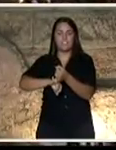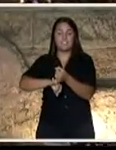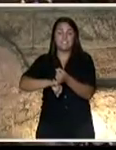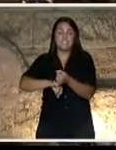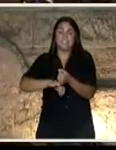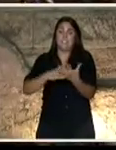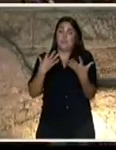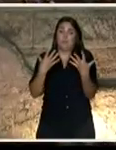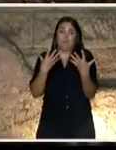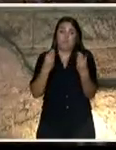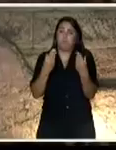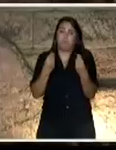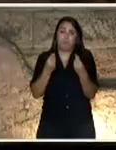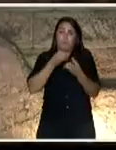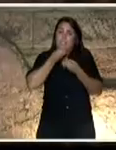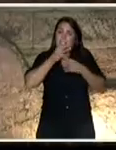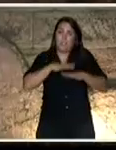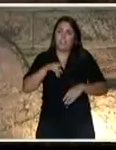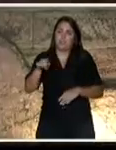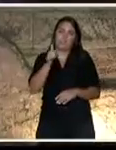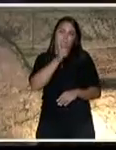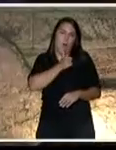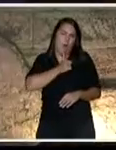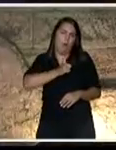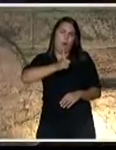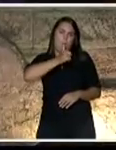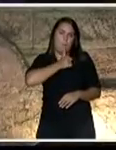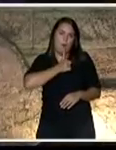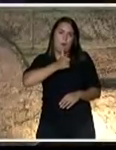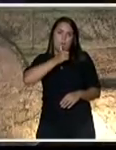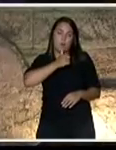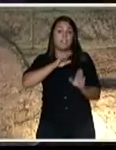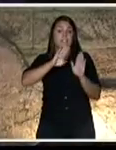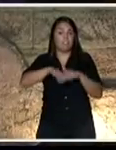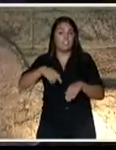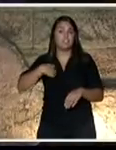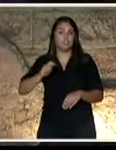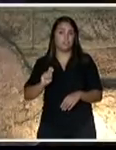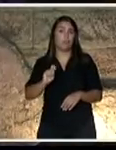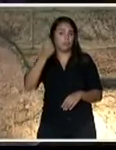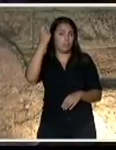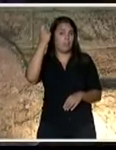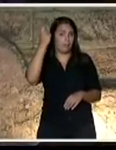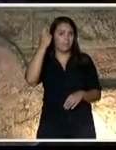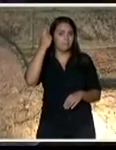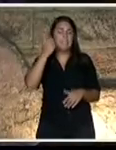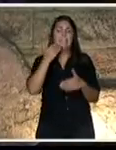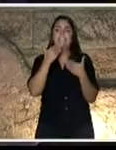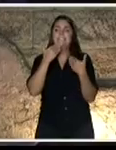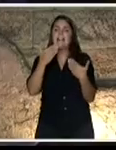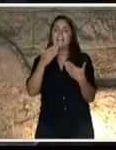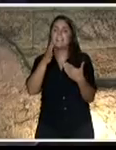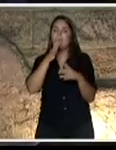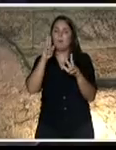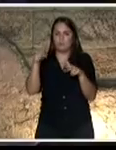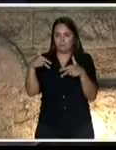¿Cuántas batallitas me has aguantado y cuánto perdón he conseguido? Gracias por dejarme